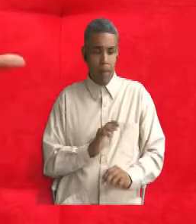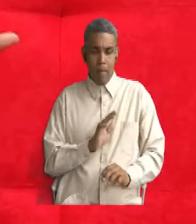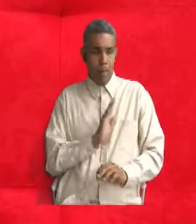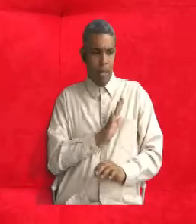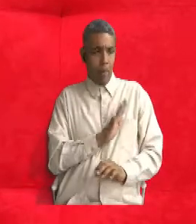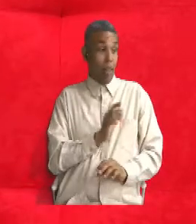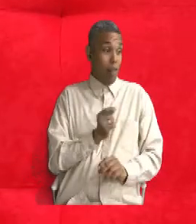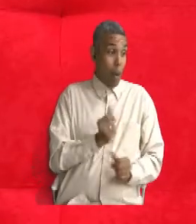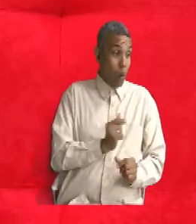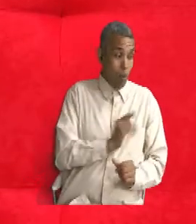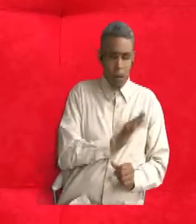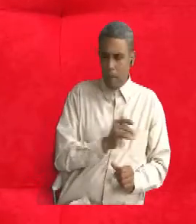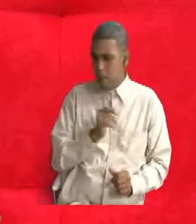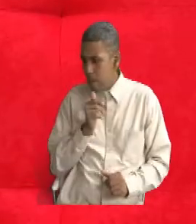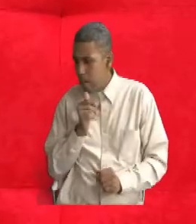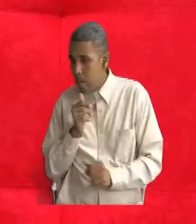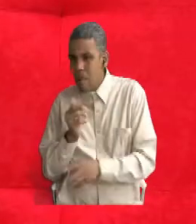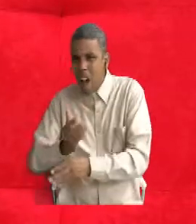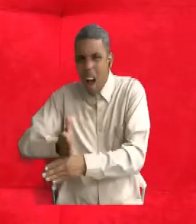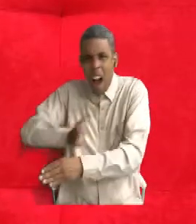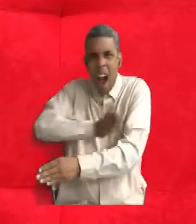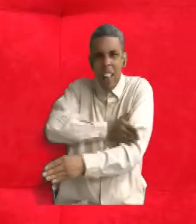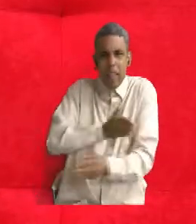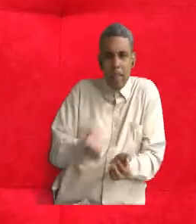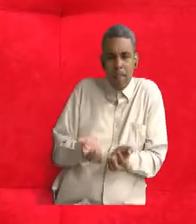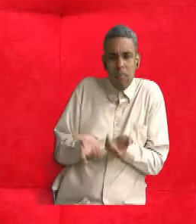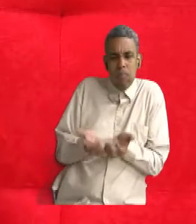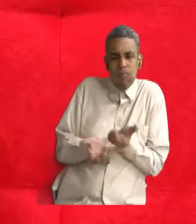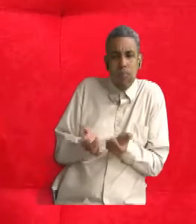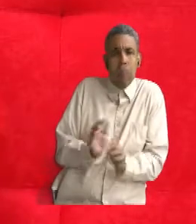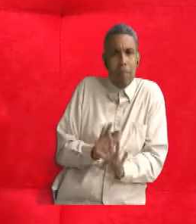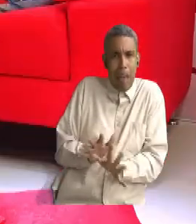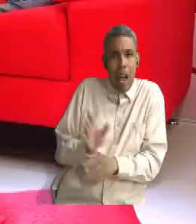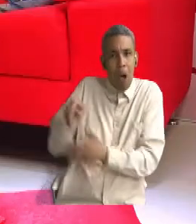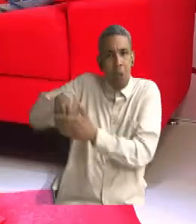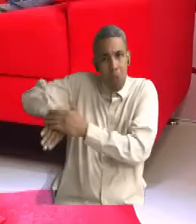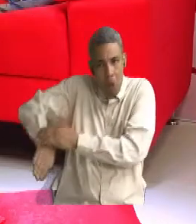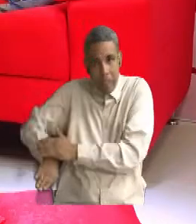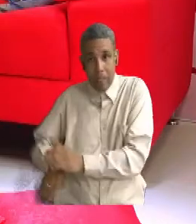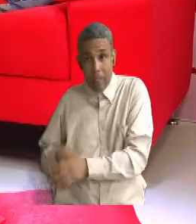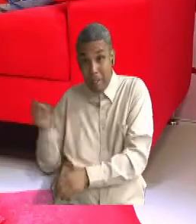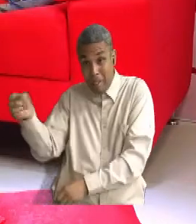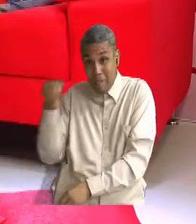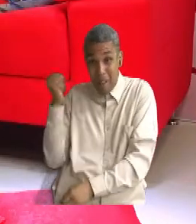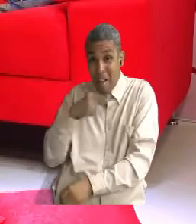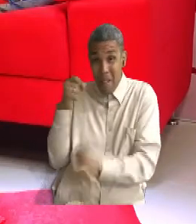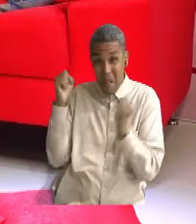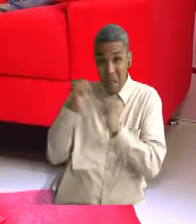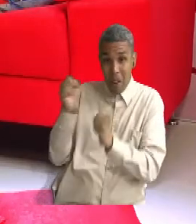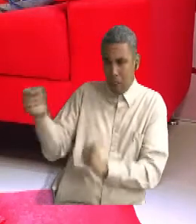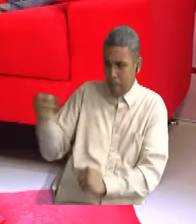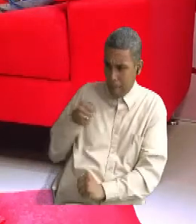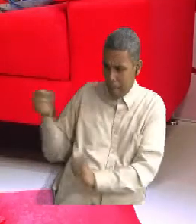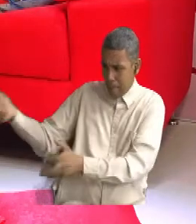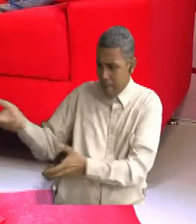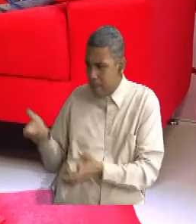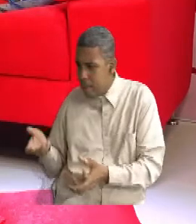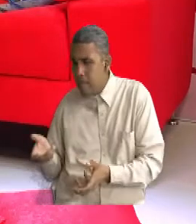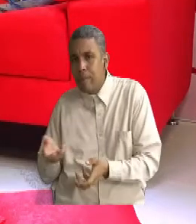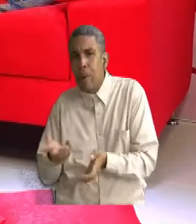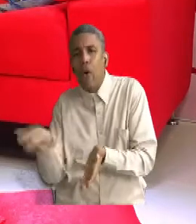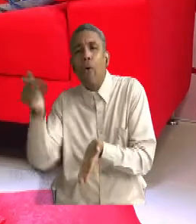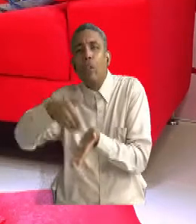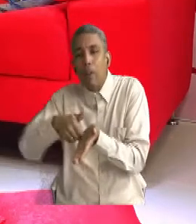de preparado y pues que va a ser muy bueno. Ese es básicamente, nació de ahí, de ese miedo y pues